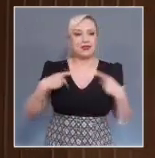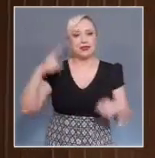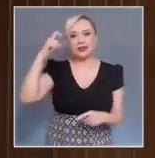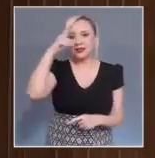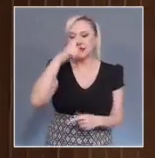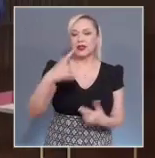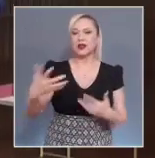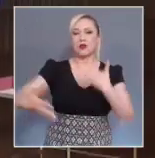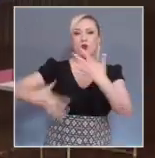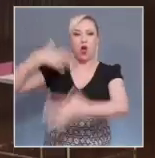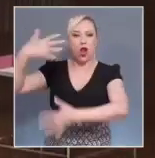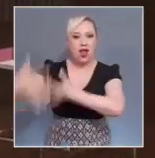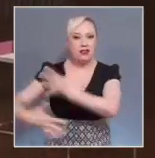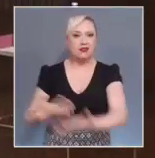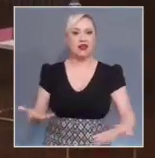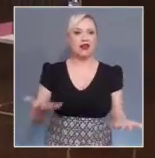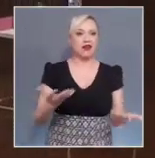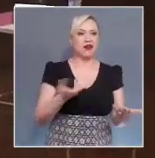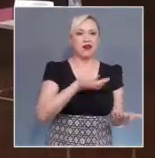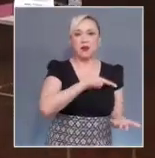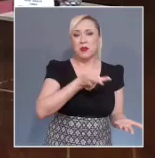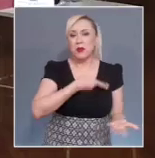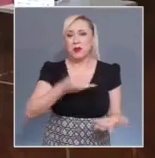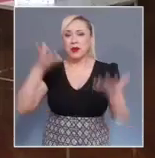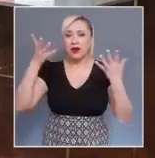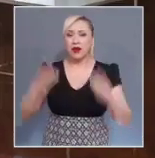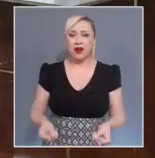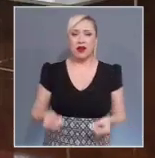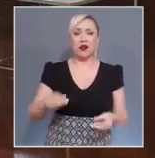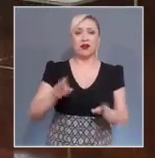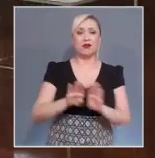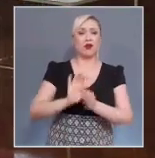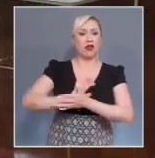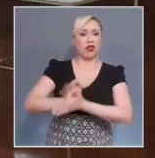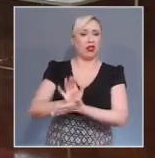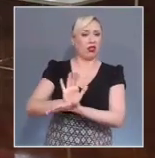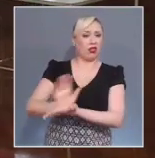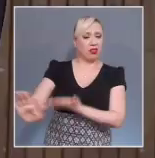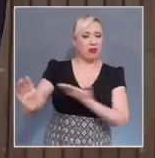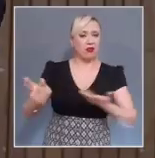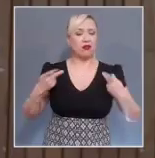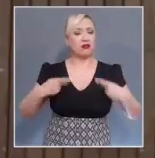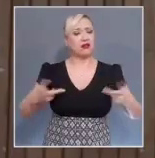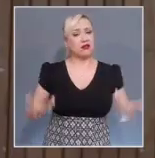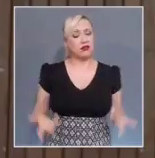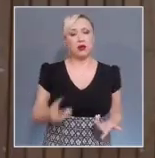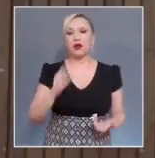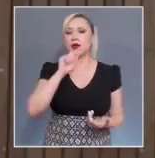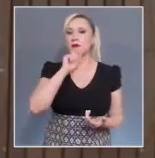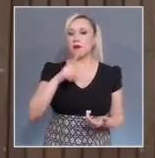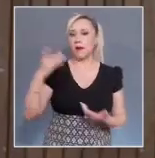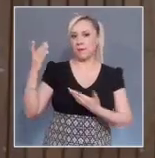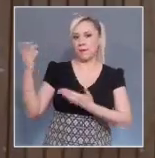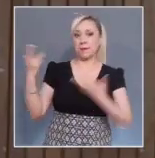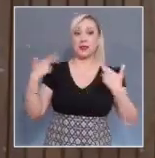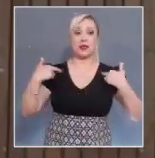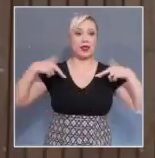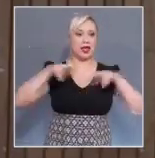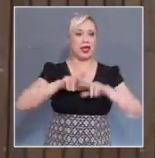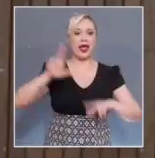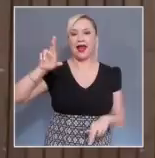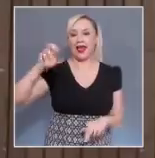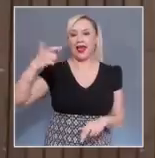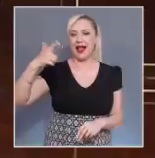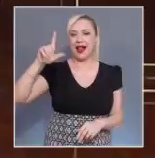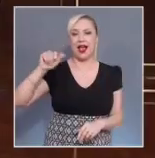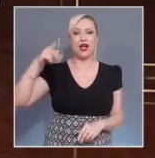la desigualdad. En estos diálogos sobre ética judicial participó el profesor Joseph Aguiló Regla de la Universidad de